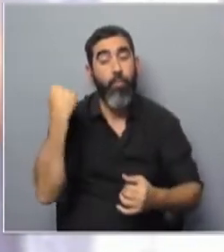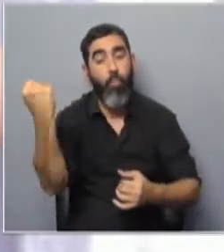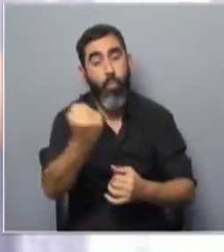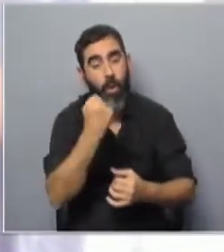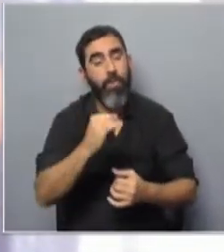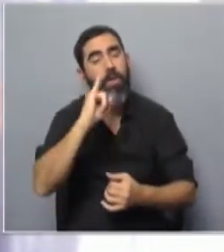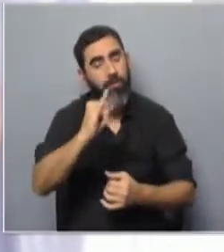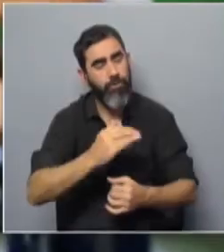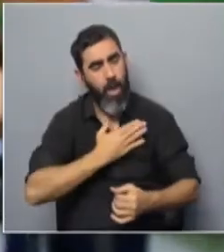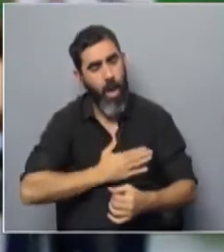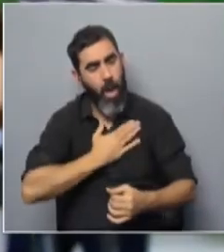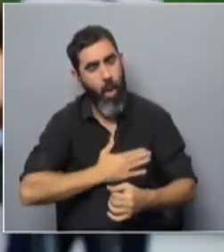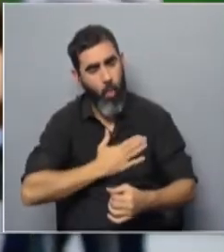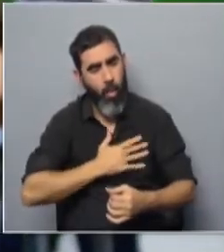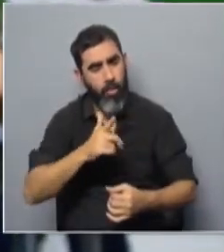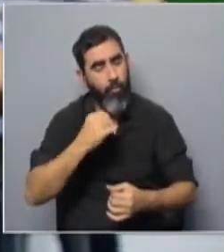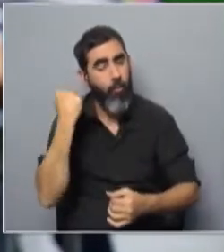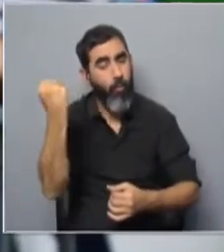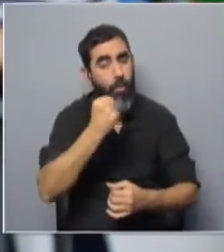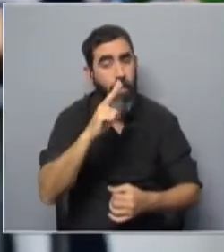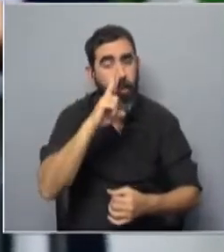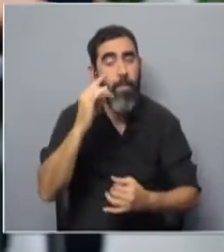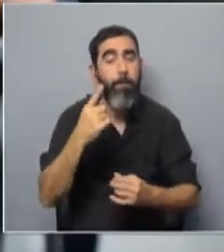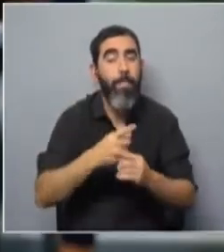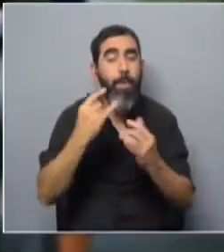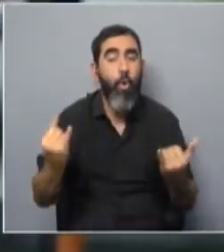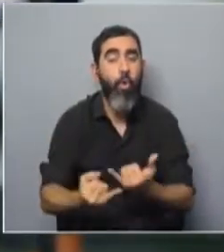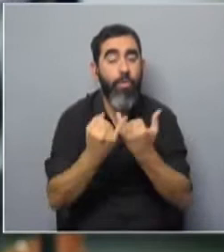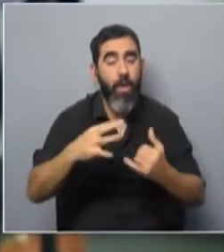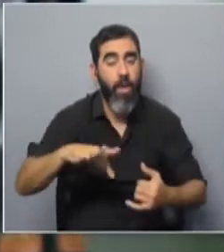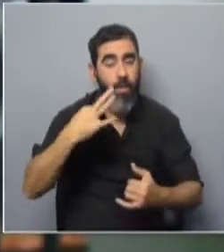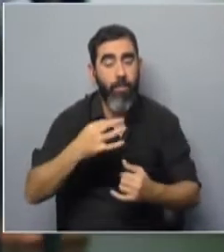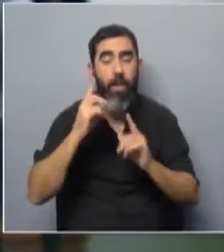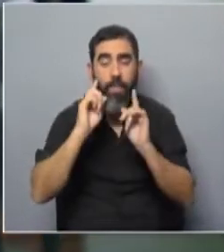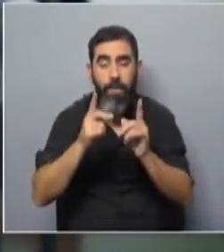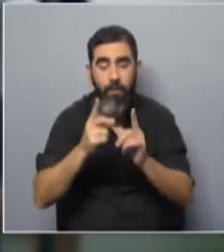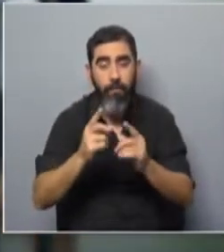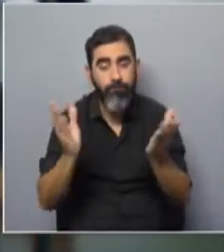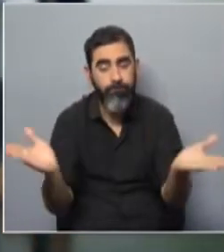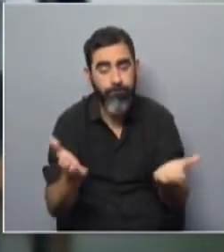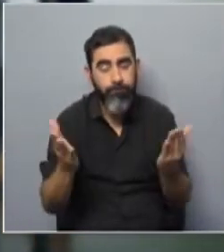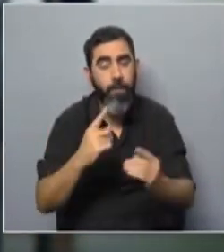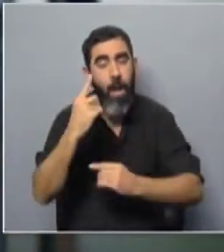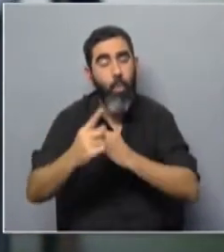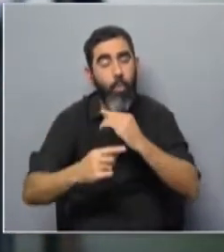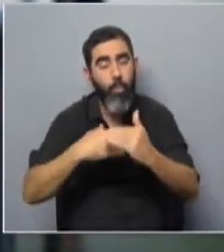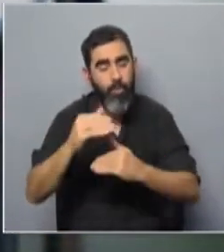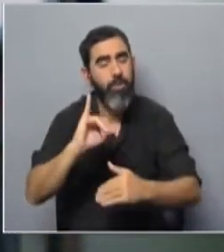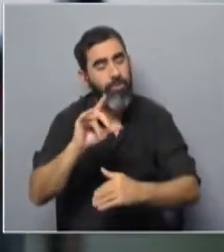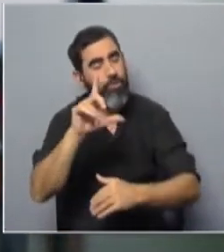estoy absolutamente de acuerdo con que son extremadamente importantes, con que tenemos que favorecer en realidad ciertos procesos, por